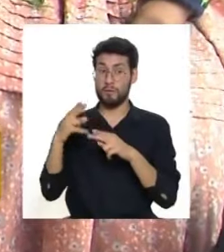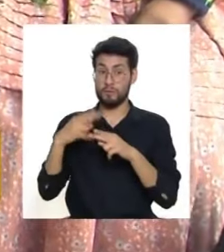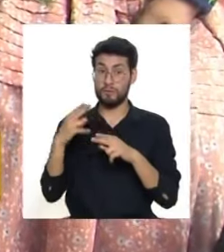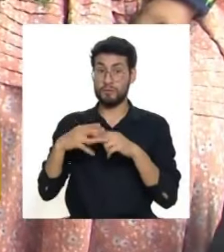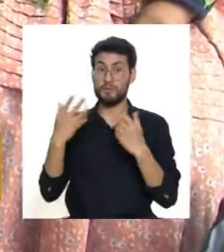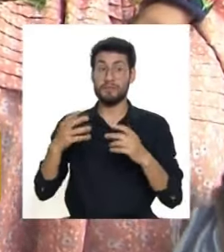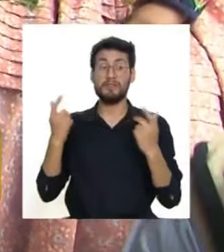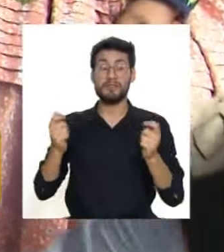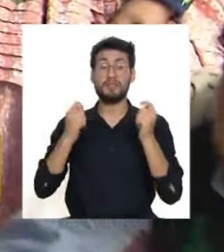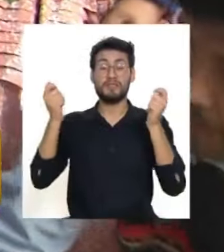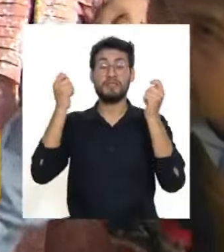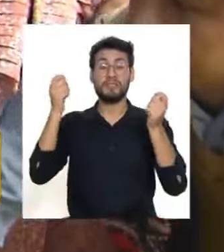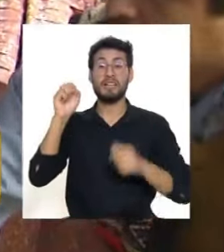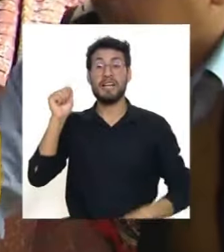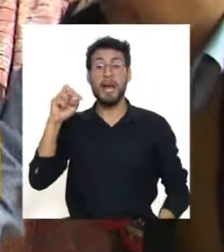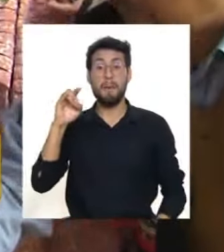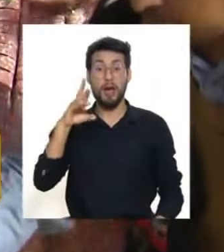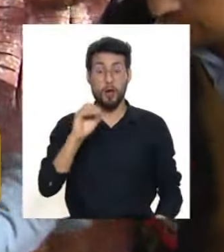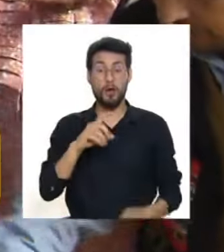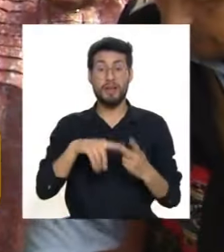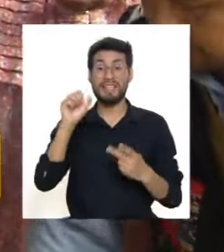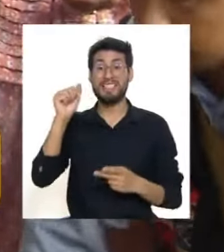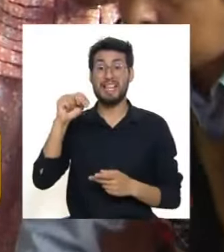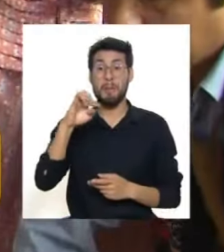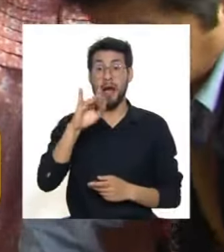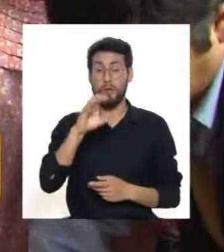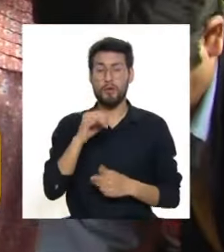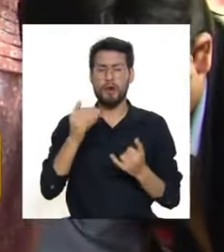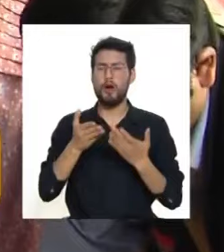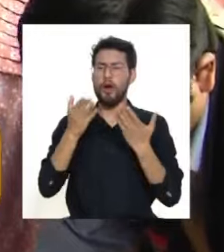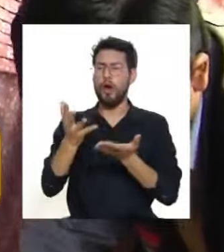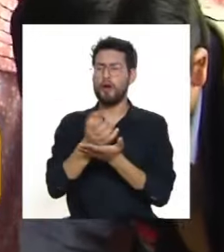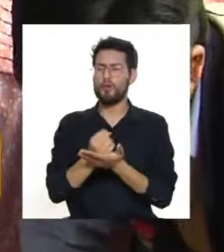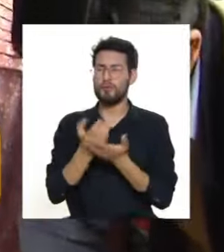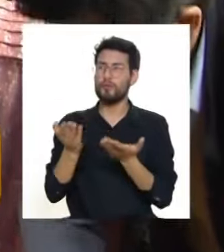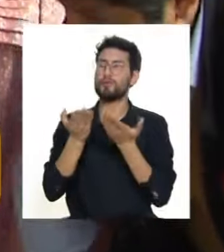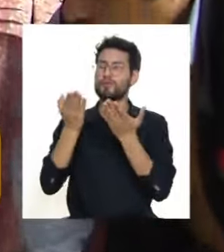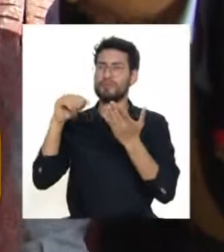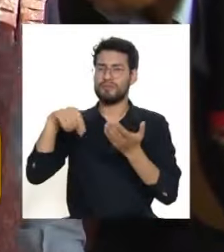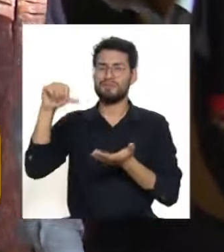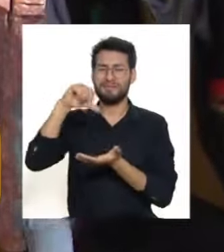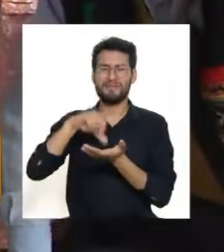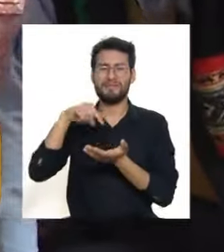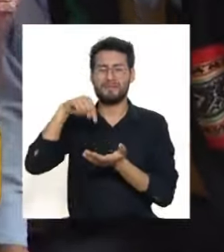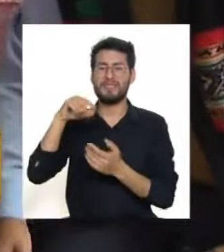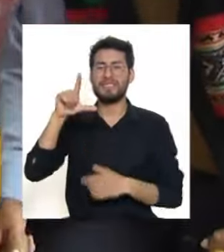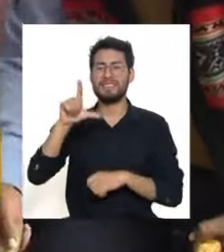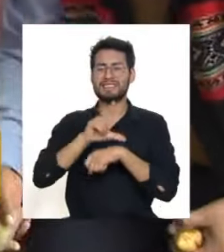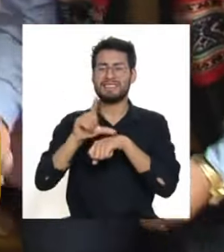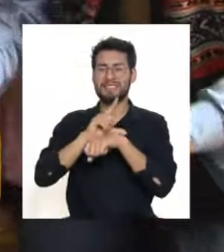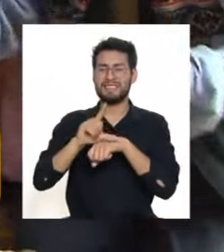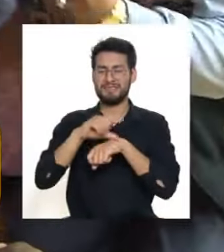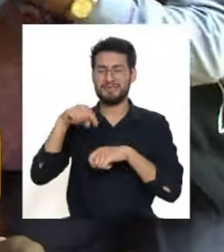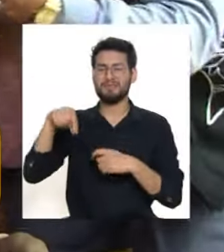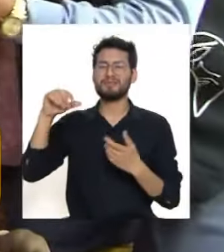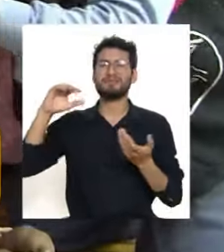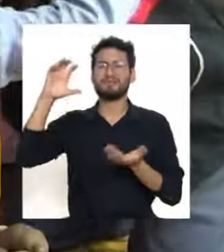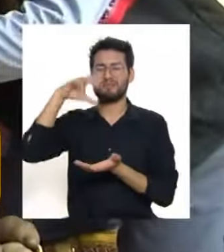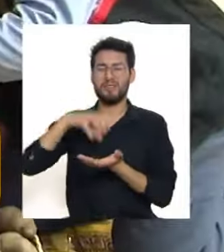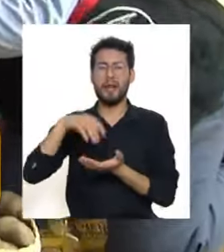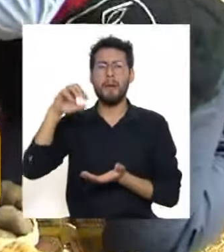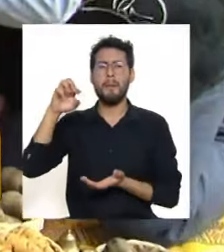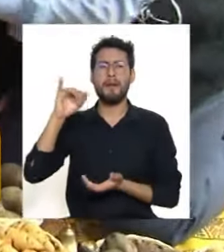a la festividad de San Pedro, San Pablo, le estamos entregando toda esta ofrenda aquí en esta plaza del Lince, ¿no? En Parque Pedro